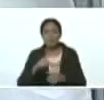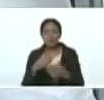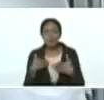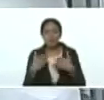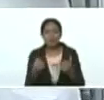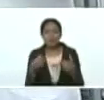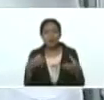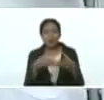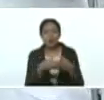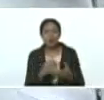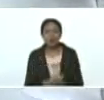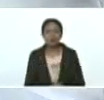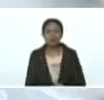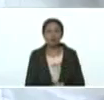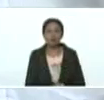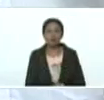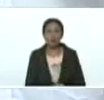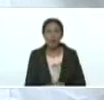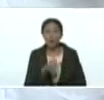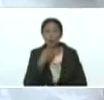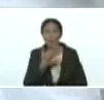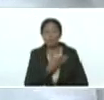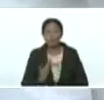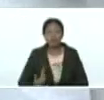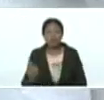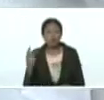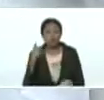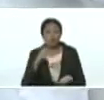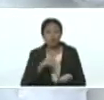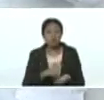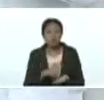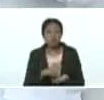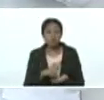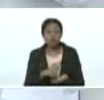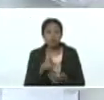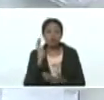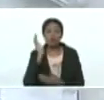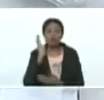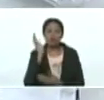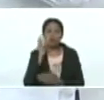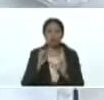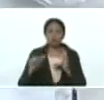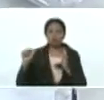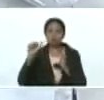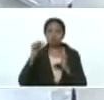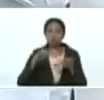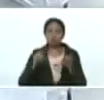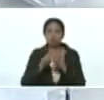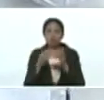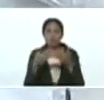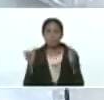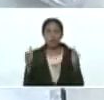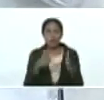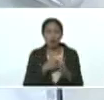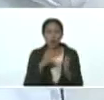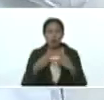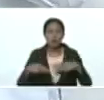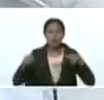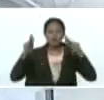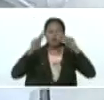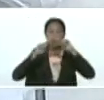Salud? Presidente, estuve presente en un foro de alto nivel sobre cobertura universal en